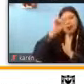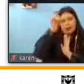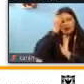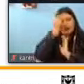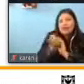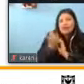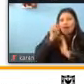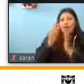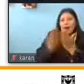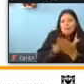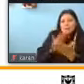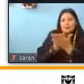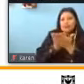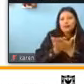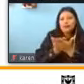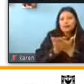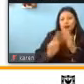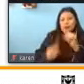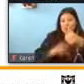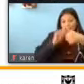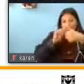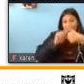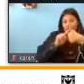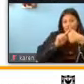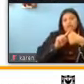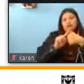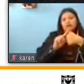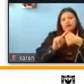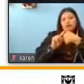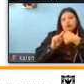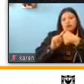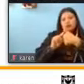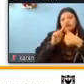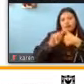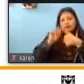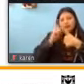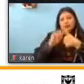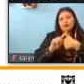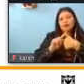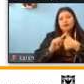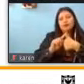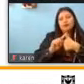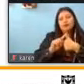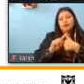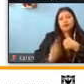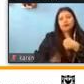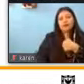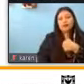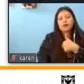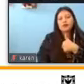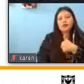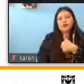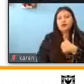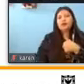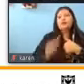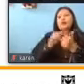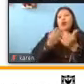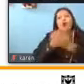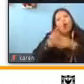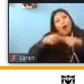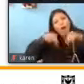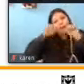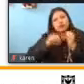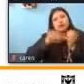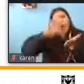también plantean, primero por un lugar, en primer lugar, plantean opciones para la recuperación y